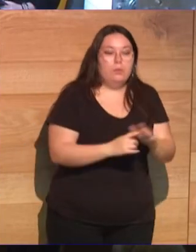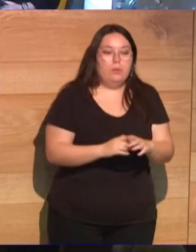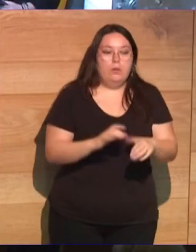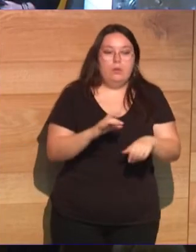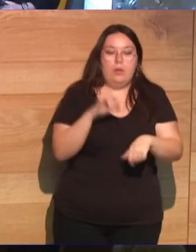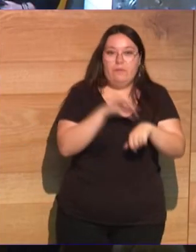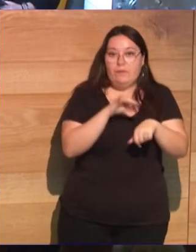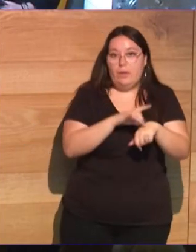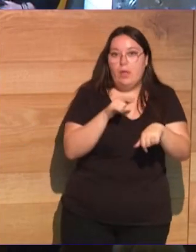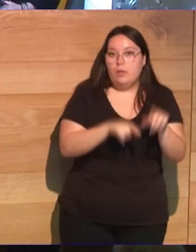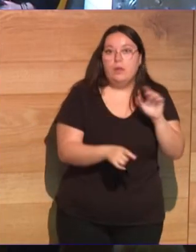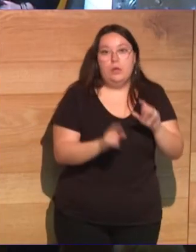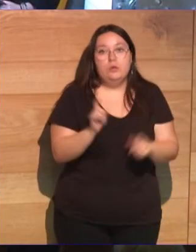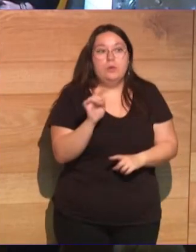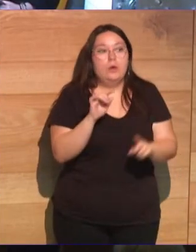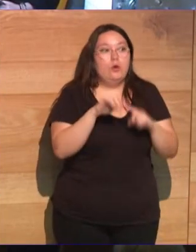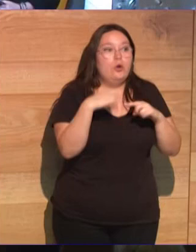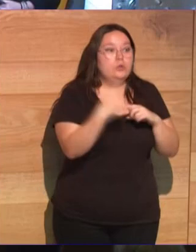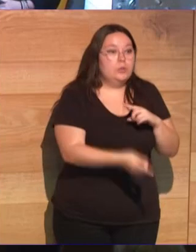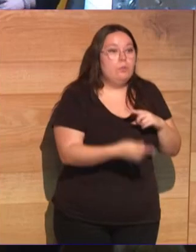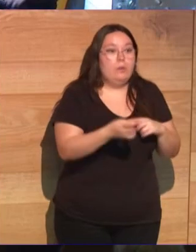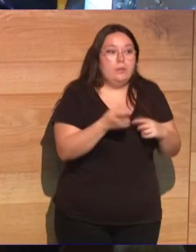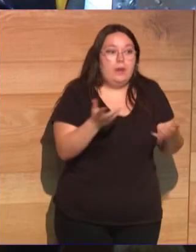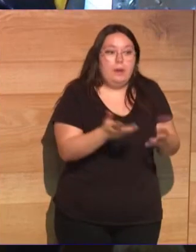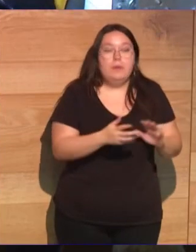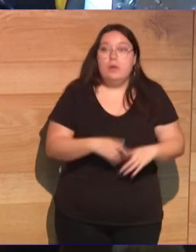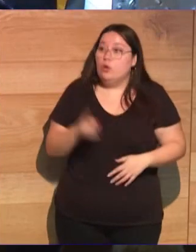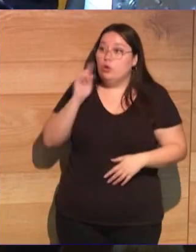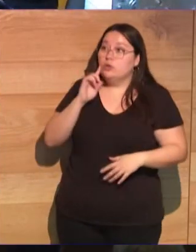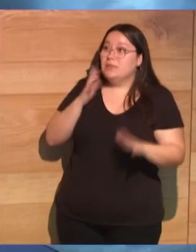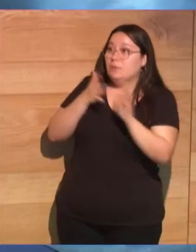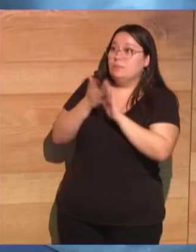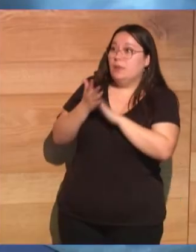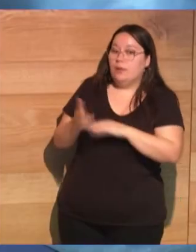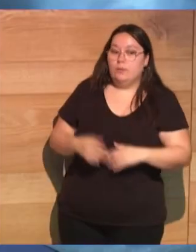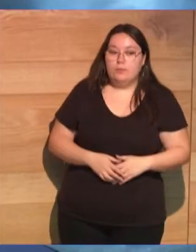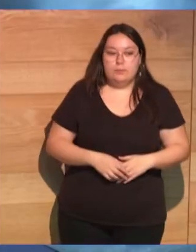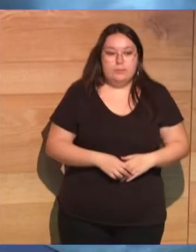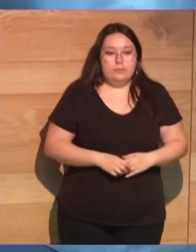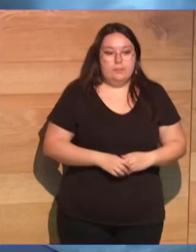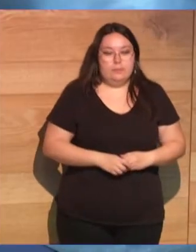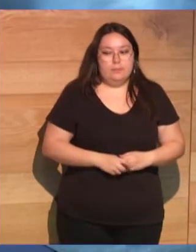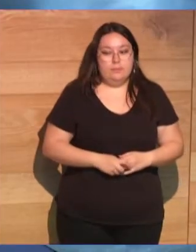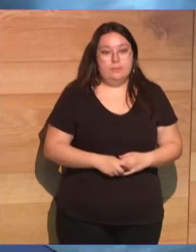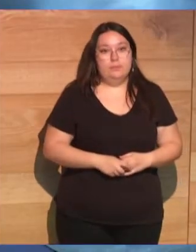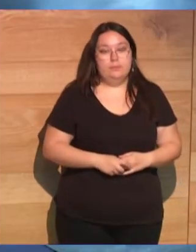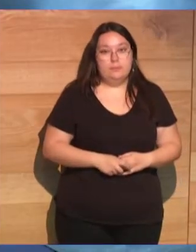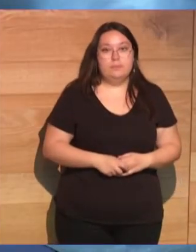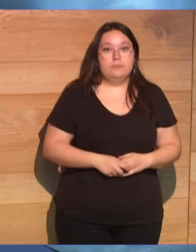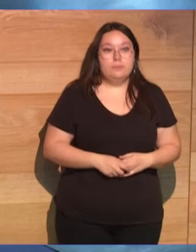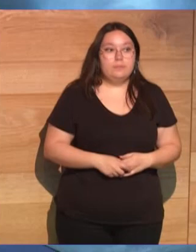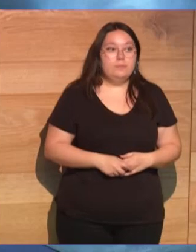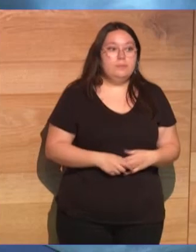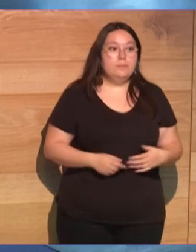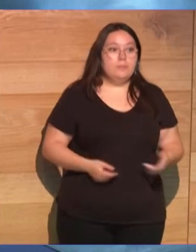graves. No sé si me he explicado o me he enrollado más. Sí. Y bueno, además, me he quedado con muchas